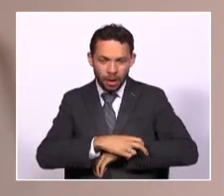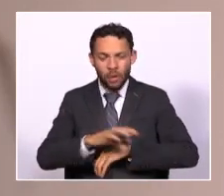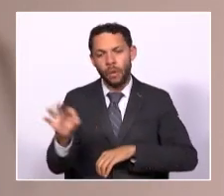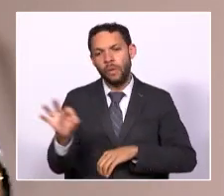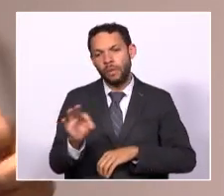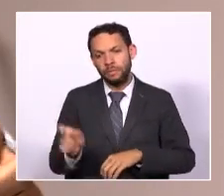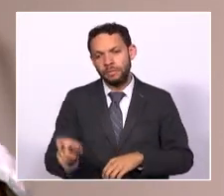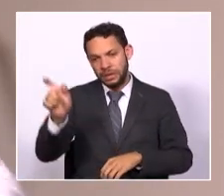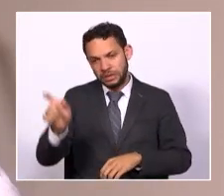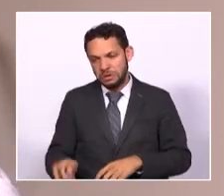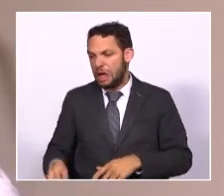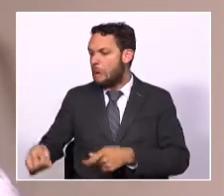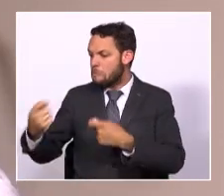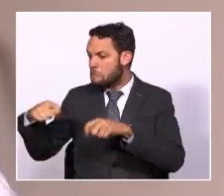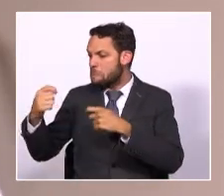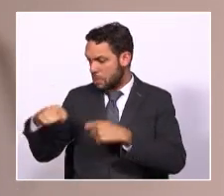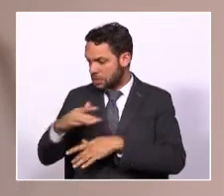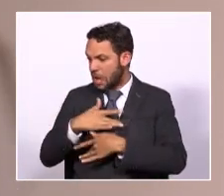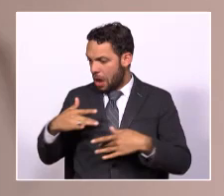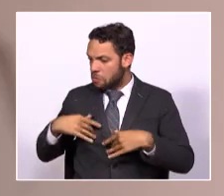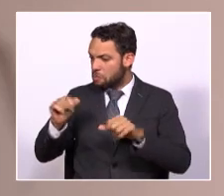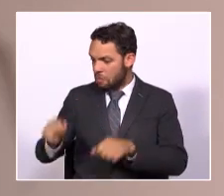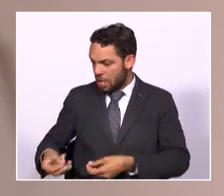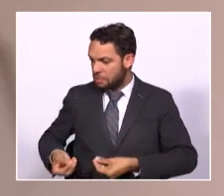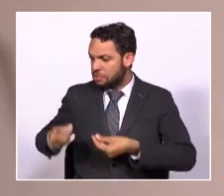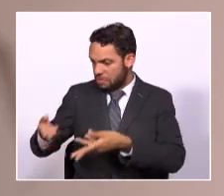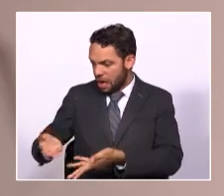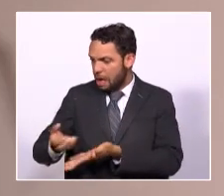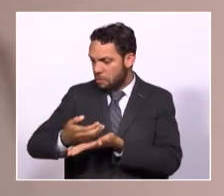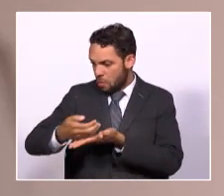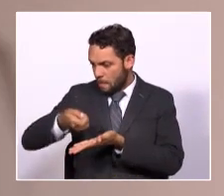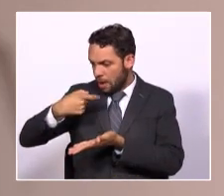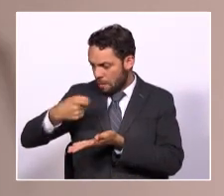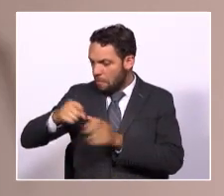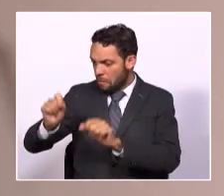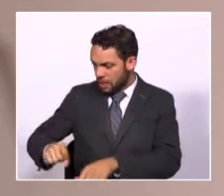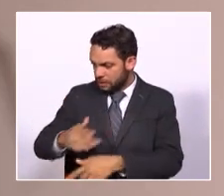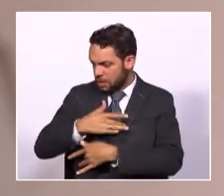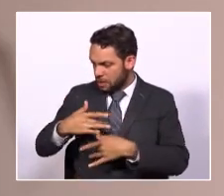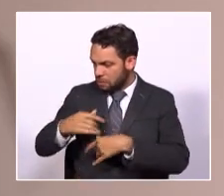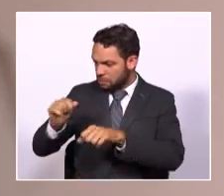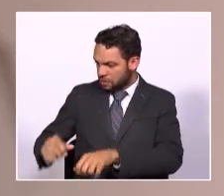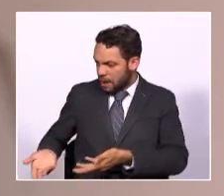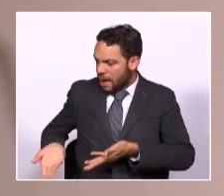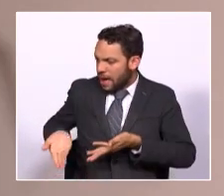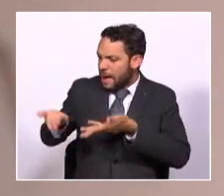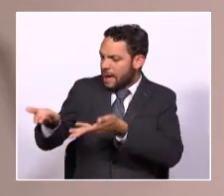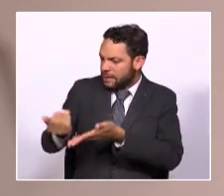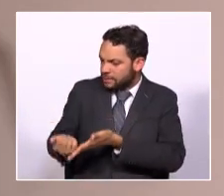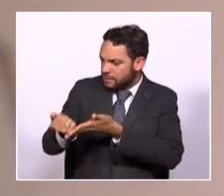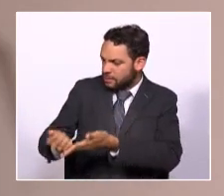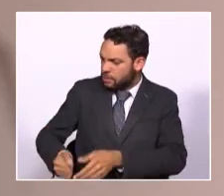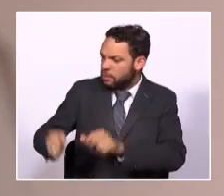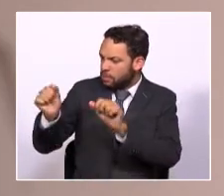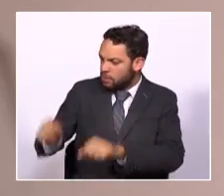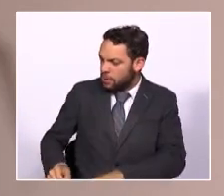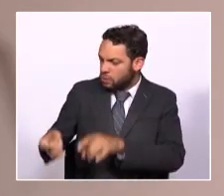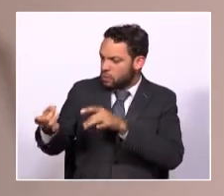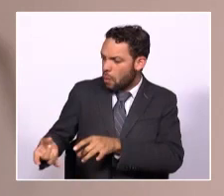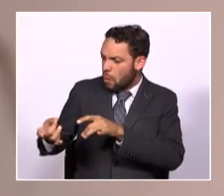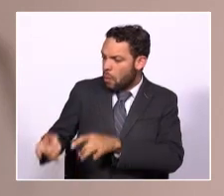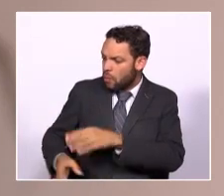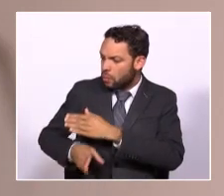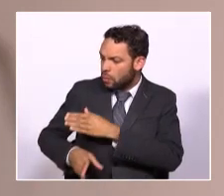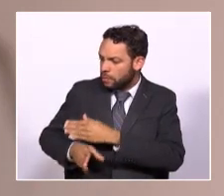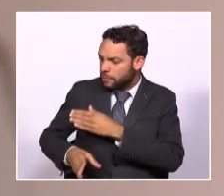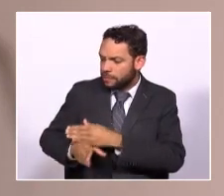capaz de venderle unas pasticas por ganarse unos pesitos, diciéndole que eso le va a quitar el dolor, sin importar que va a